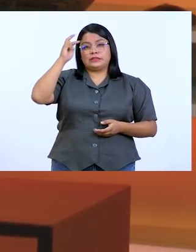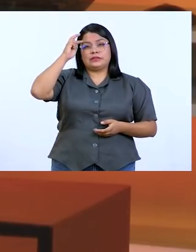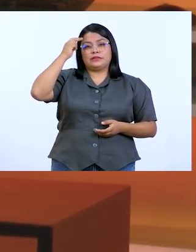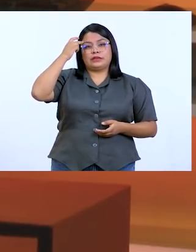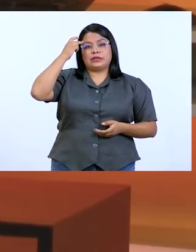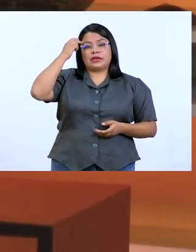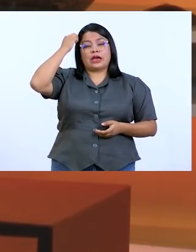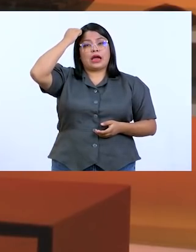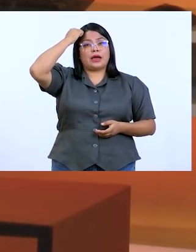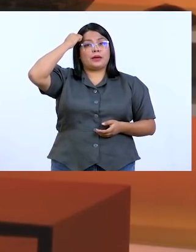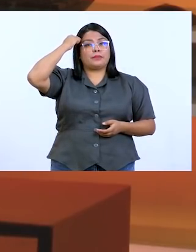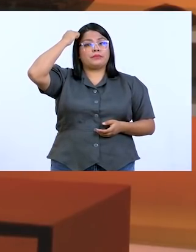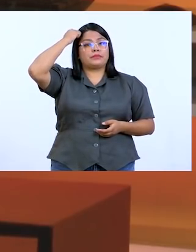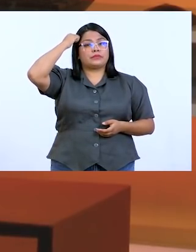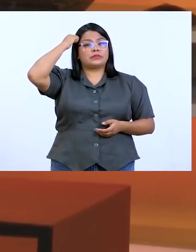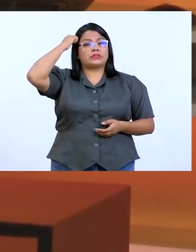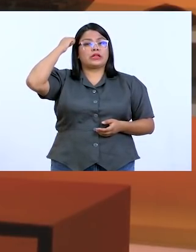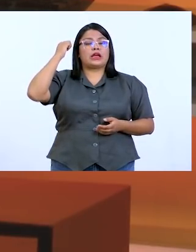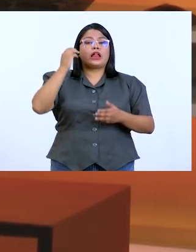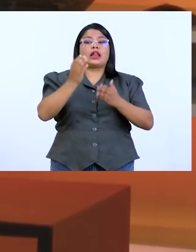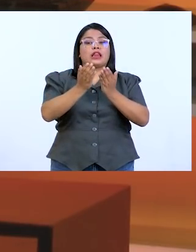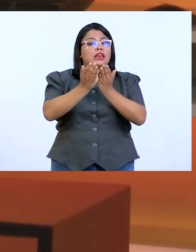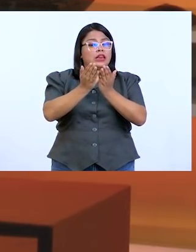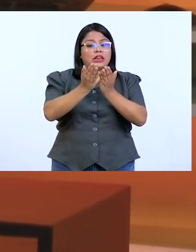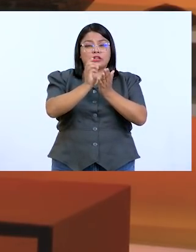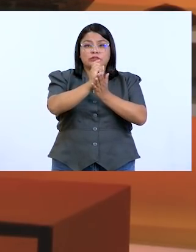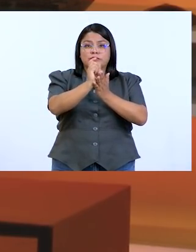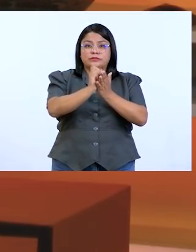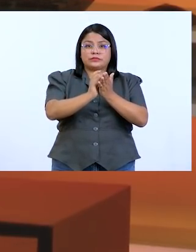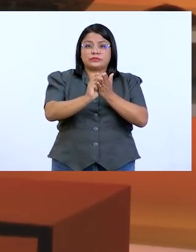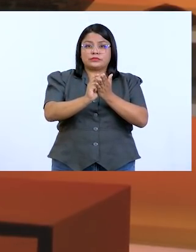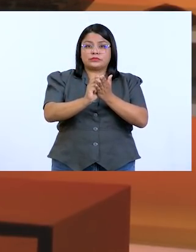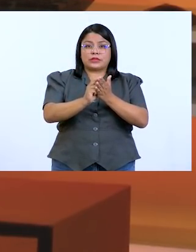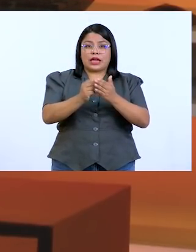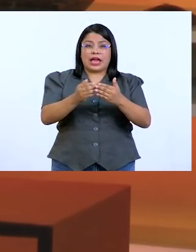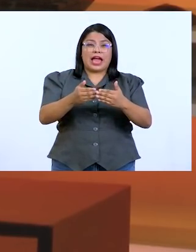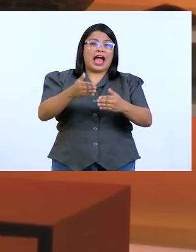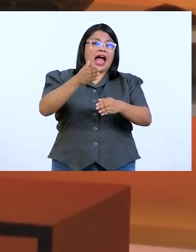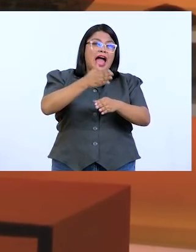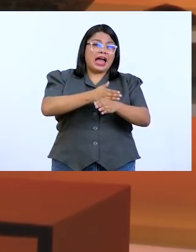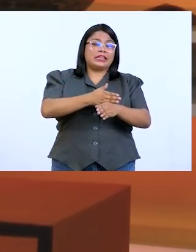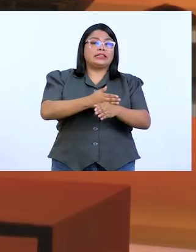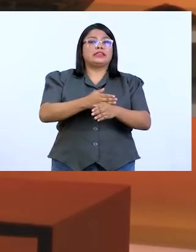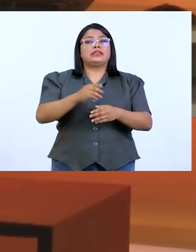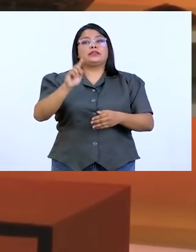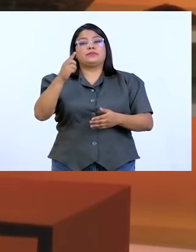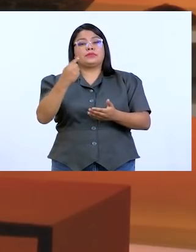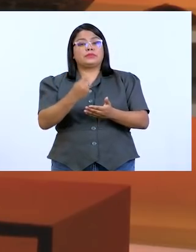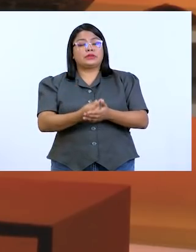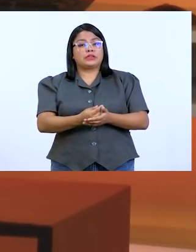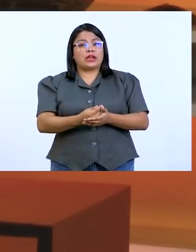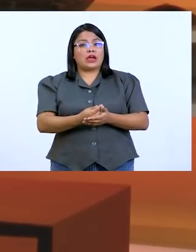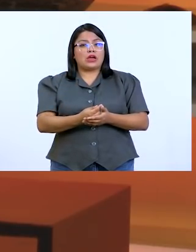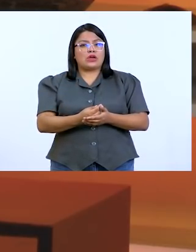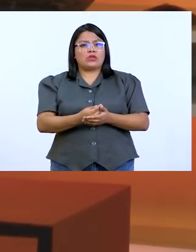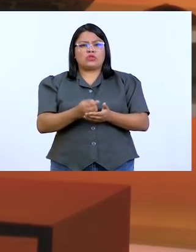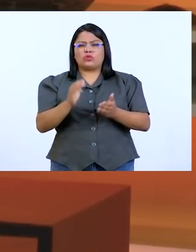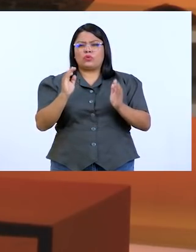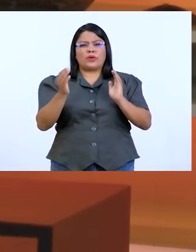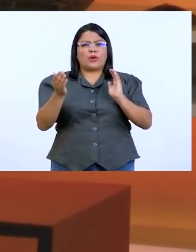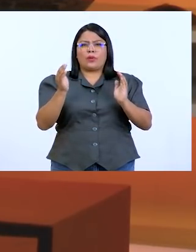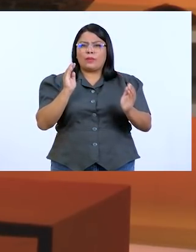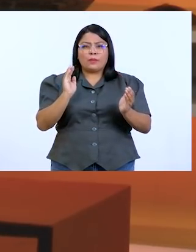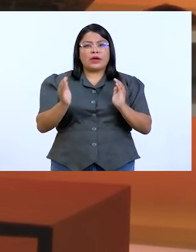Esto implica que los aprendizajes de la lectoescritura antes del primer grado no deben reñir con las nuevas